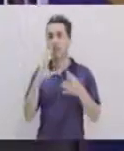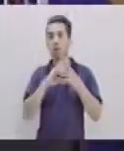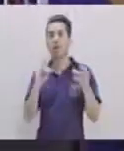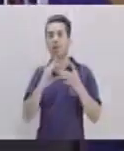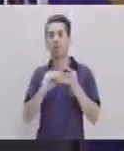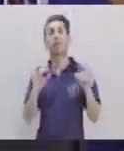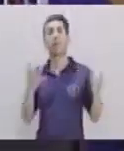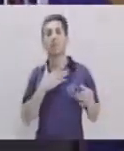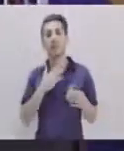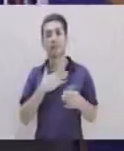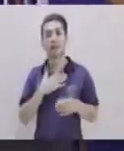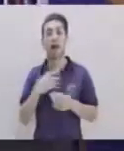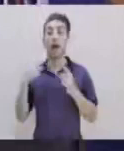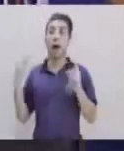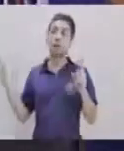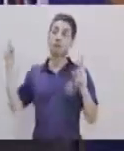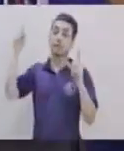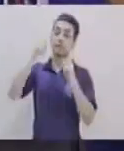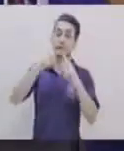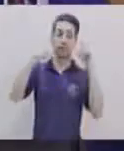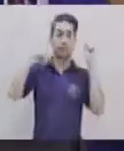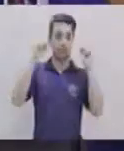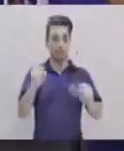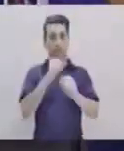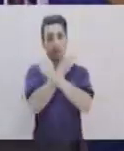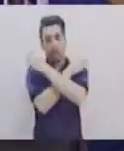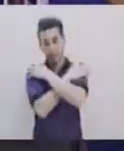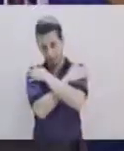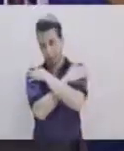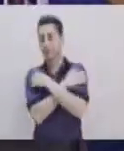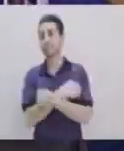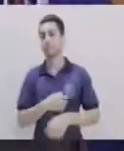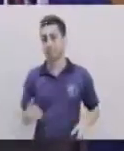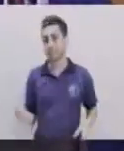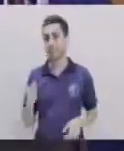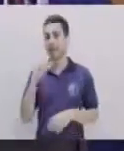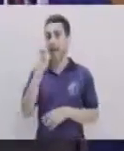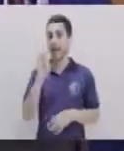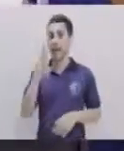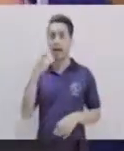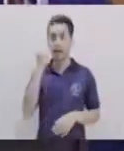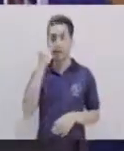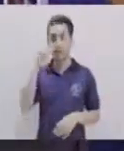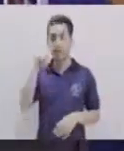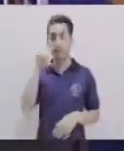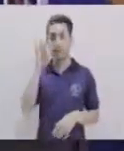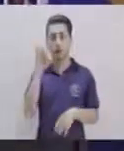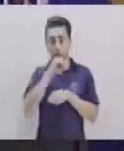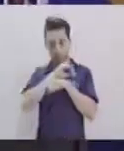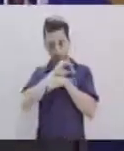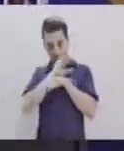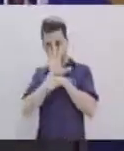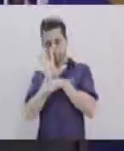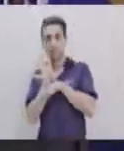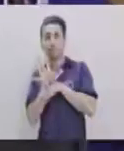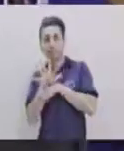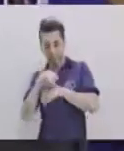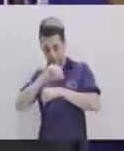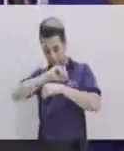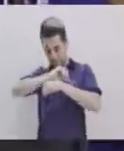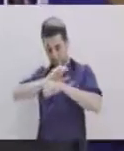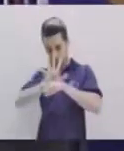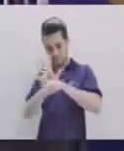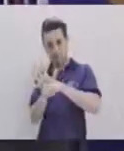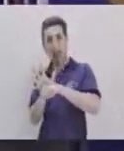Hasta que podamos abrazarnos. Erizo y Tortuga, por aquí tenemos a Erizo y a